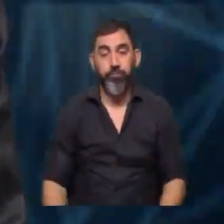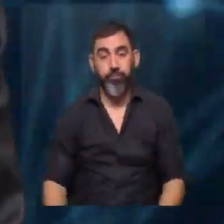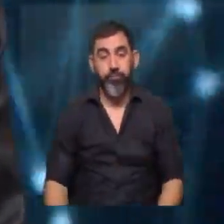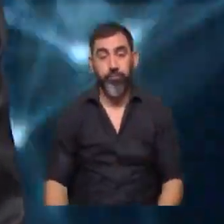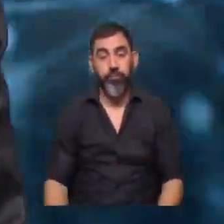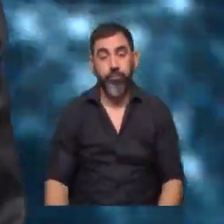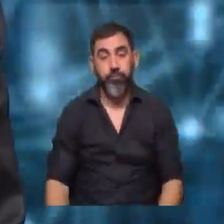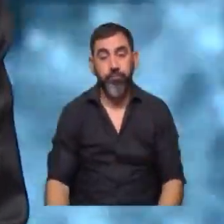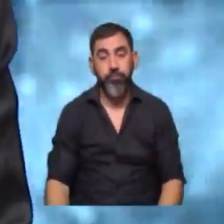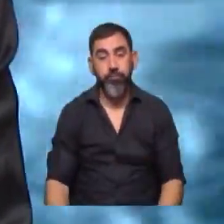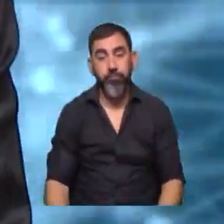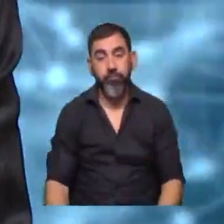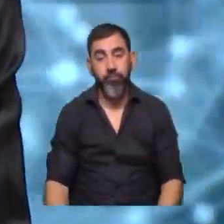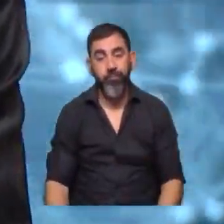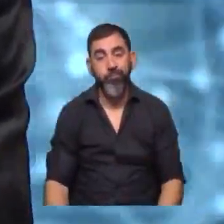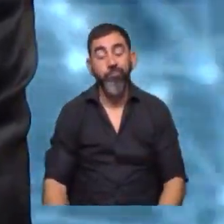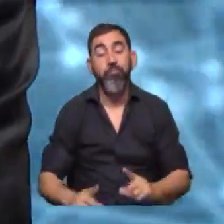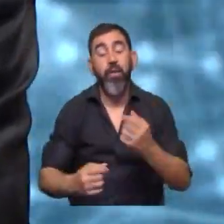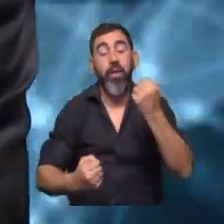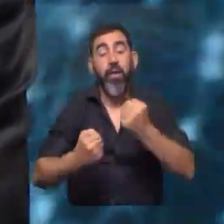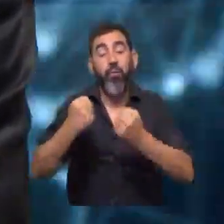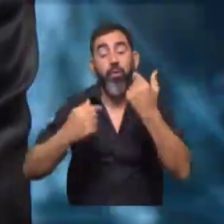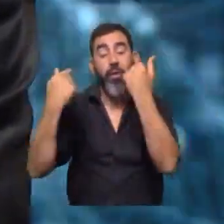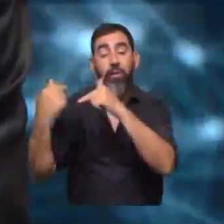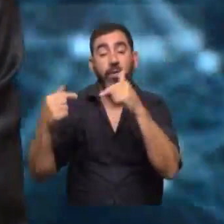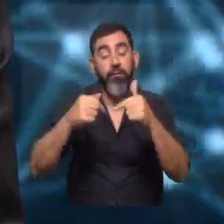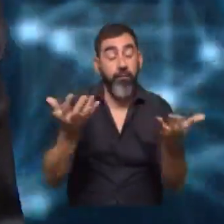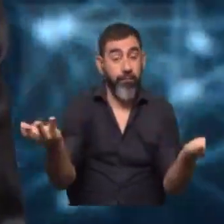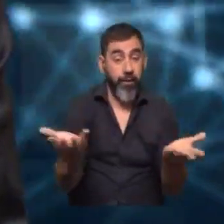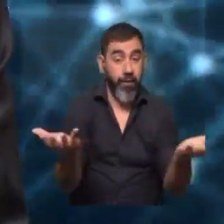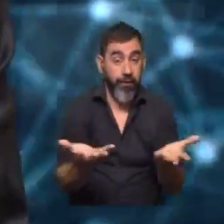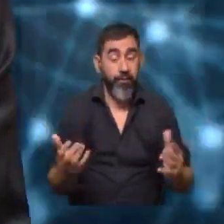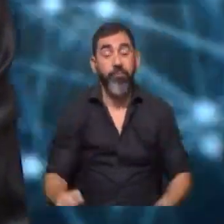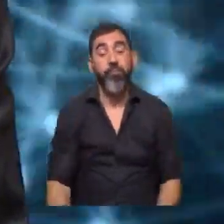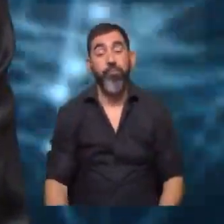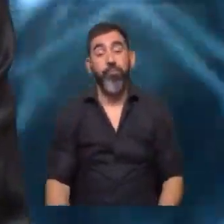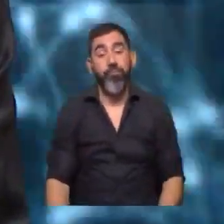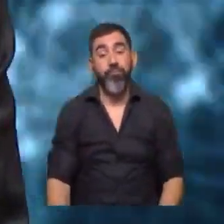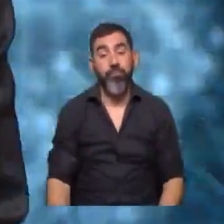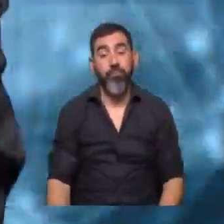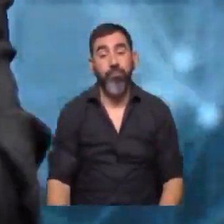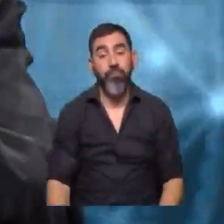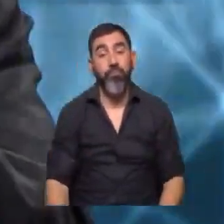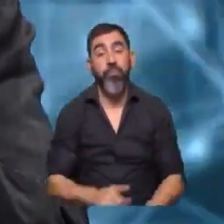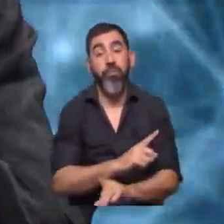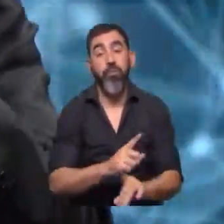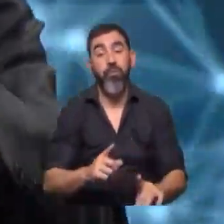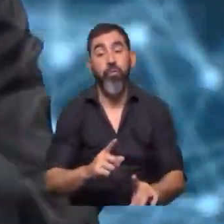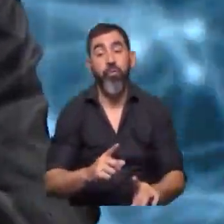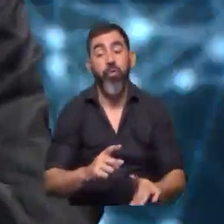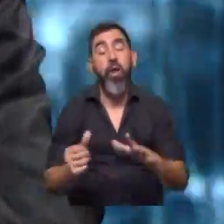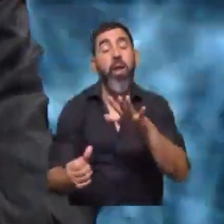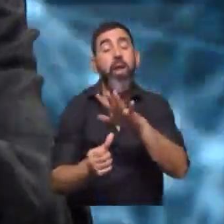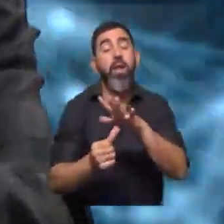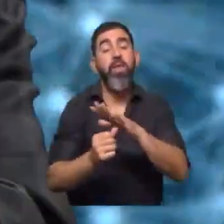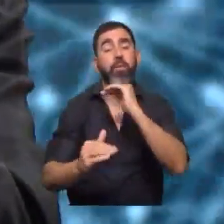Y principalmente va a generar una industria distinta a la que hoy día existe. Entonces, más que tratar de ser líderes